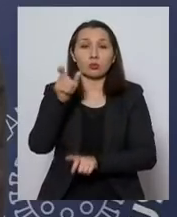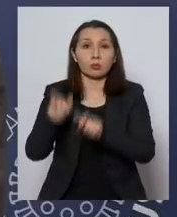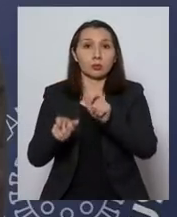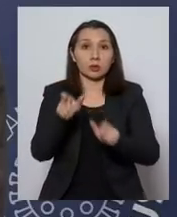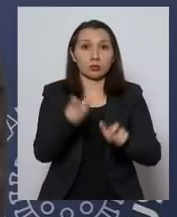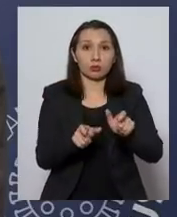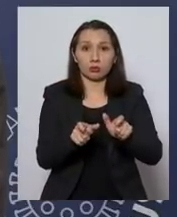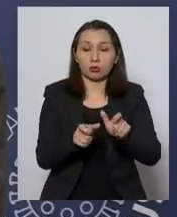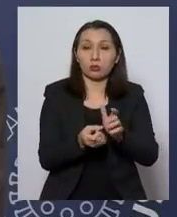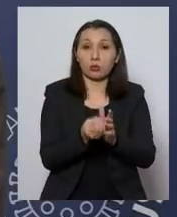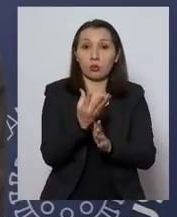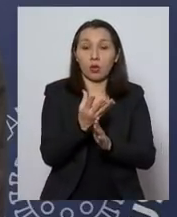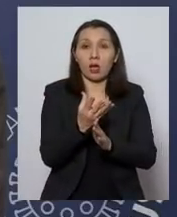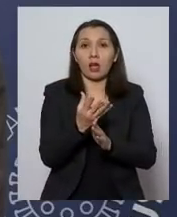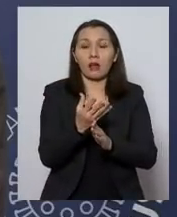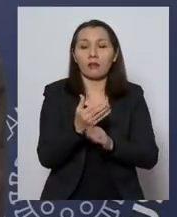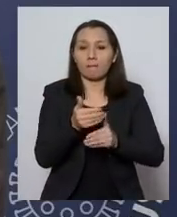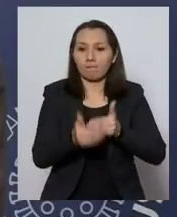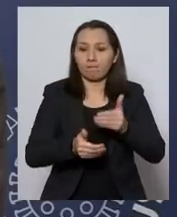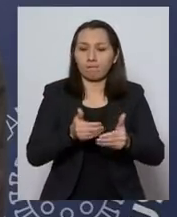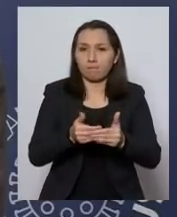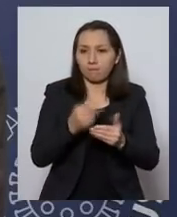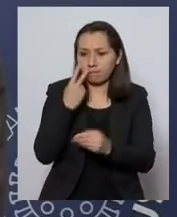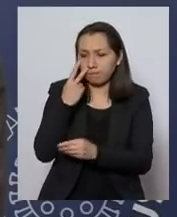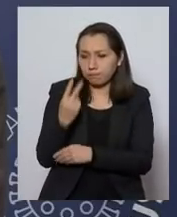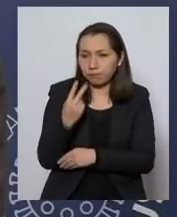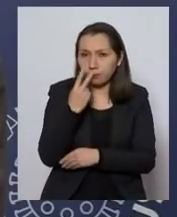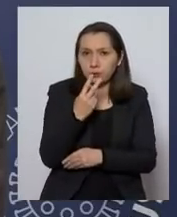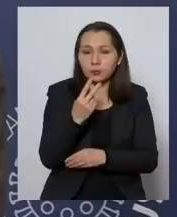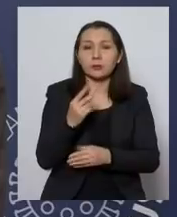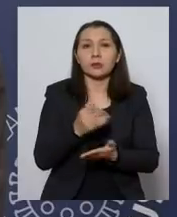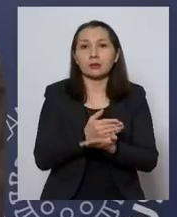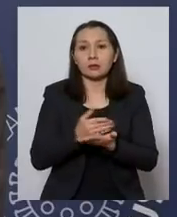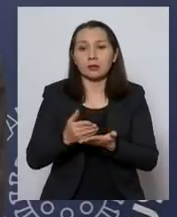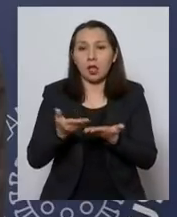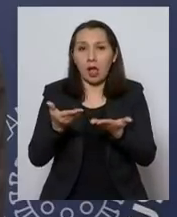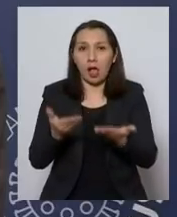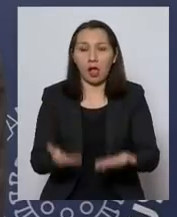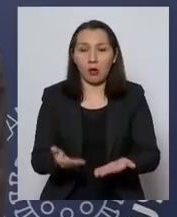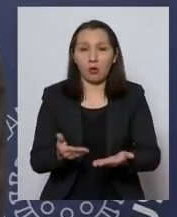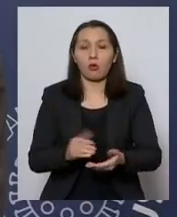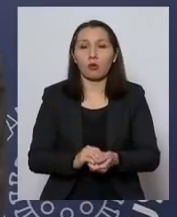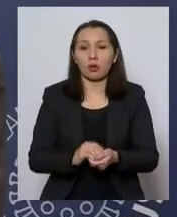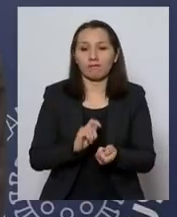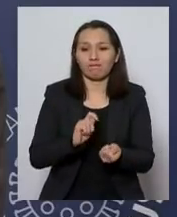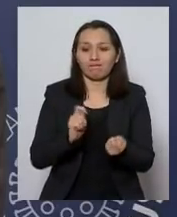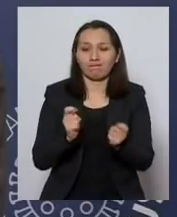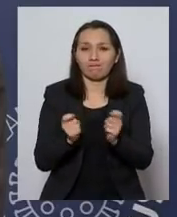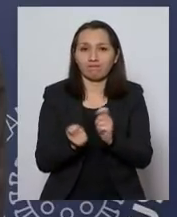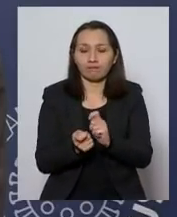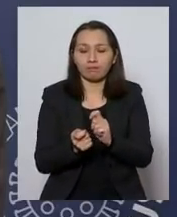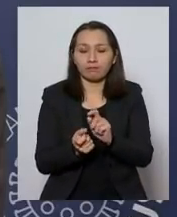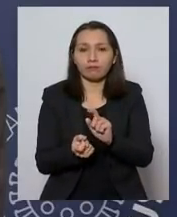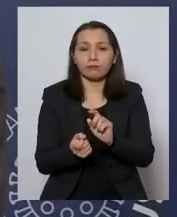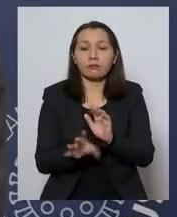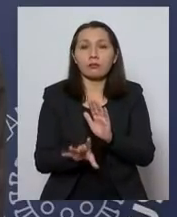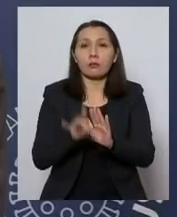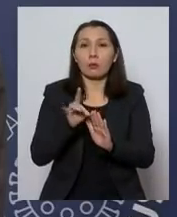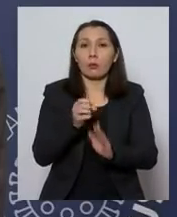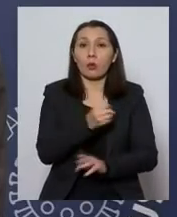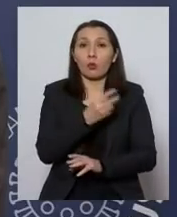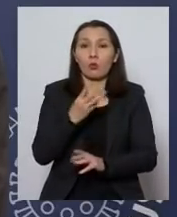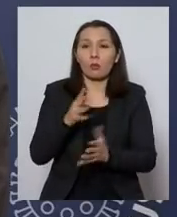nuevos, recurriendo a lo que nos ha pasado hasta ahora, se traduce en que el